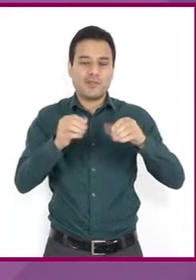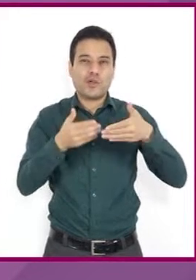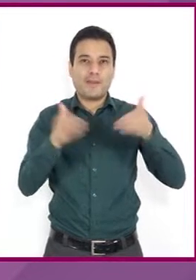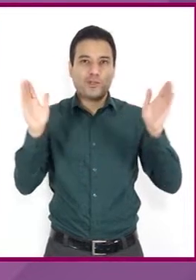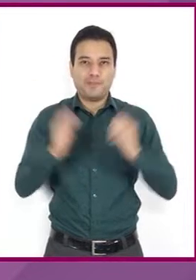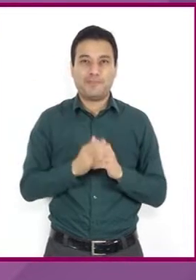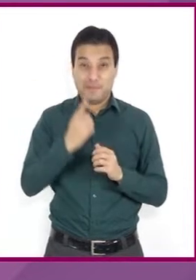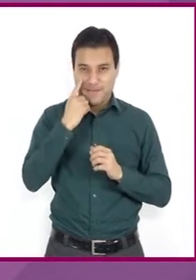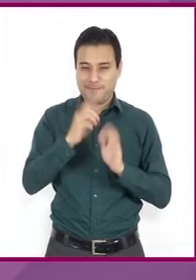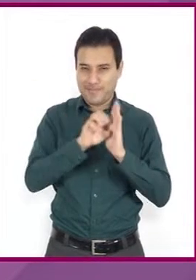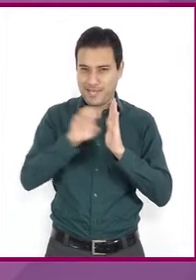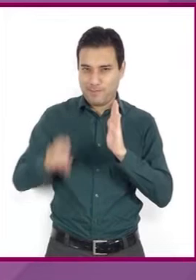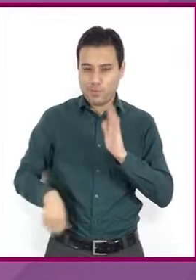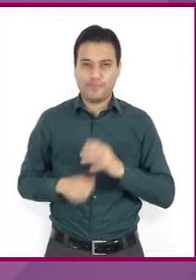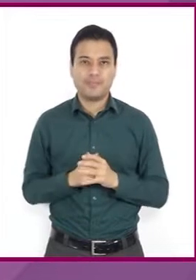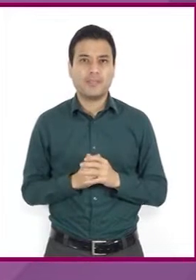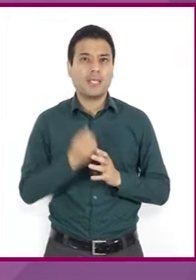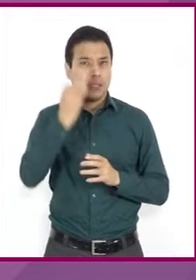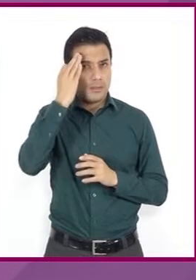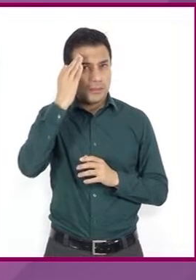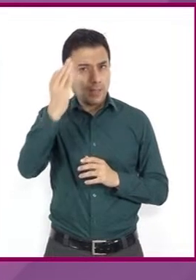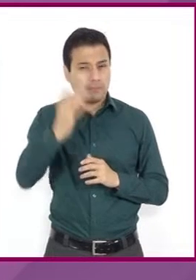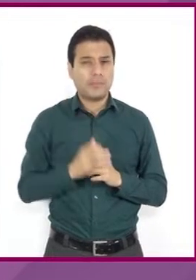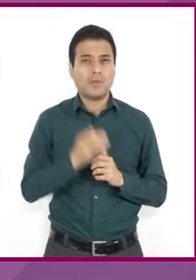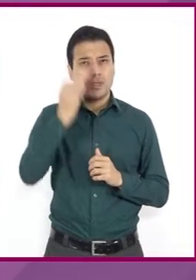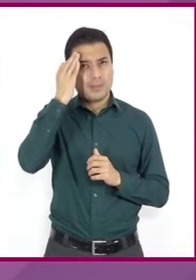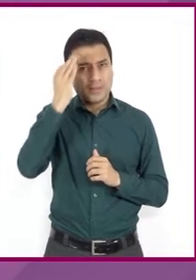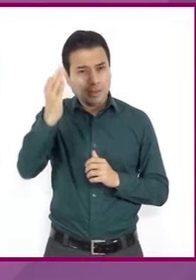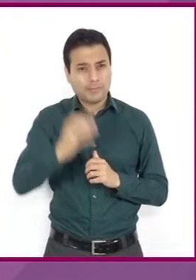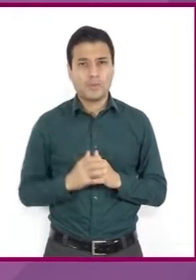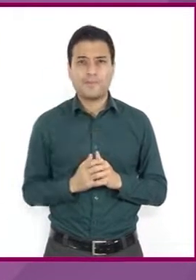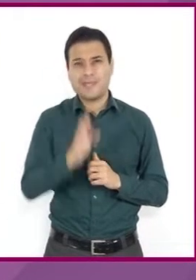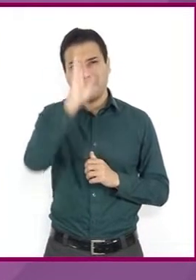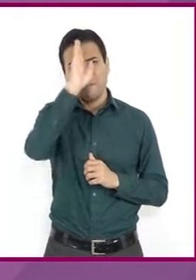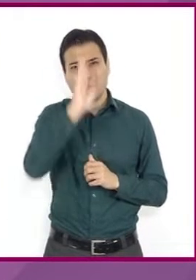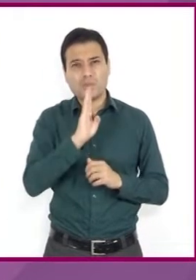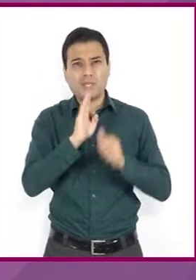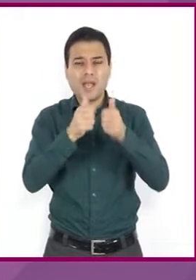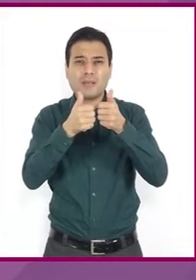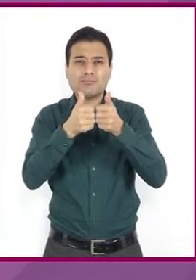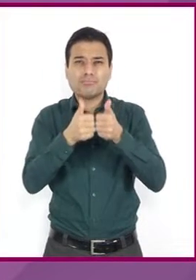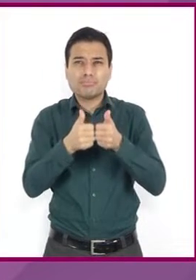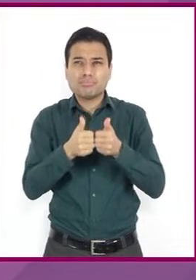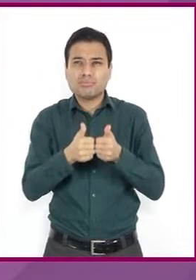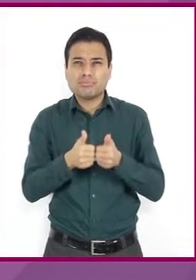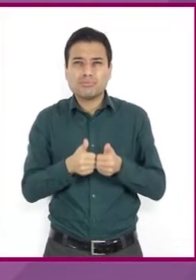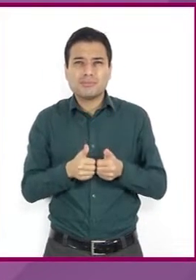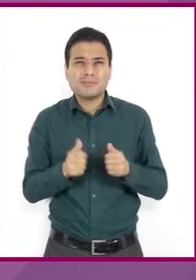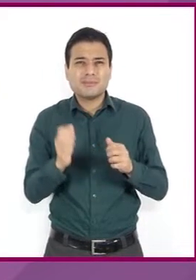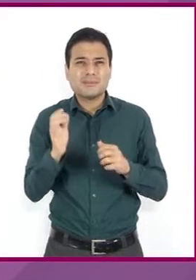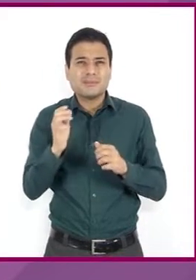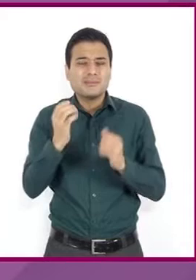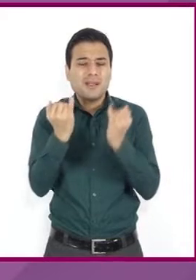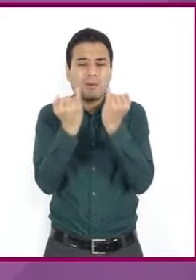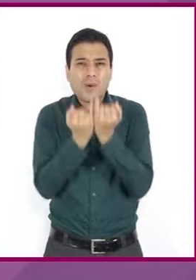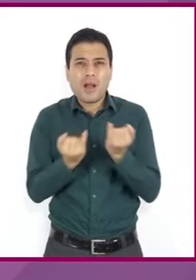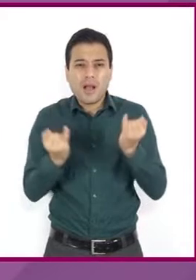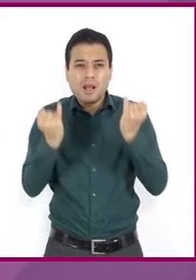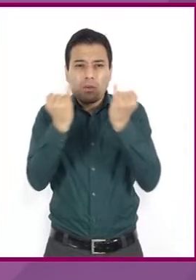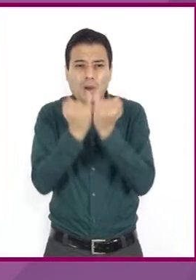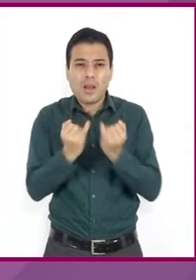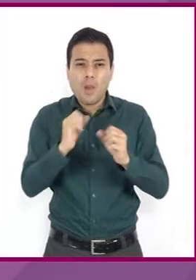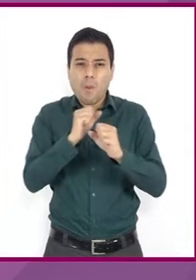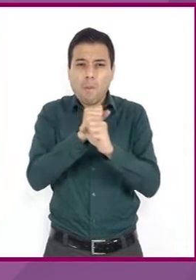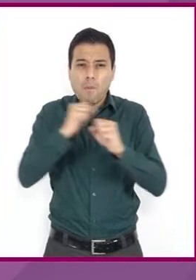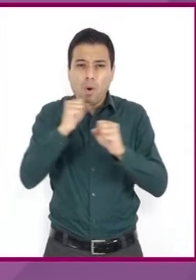siguiente poema. Tiempo, tiempo, mediodía estancado entre relentes. Bomba aburrida del cuartel a